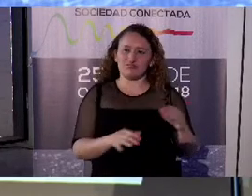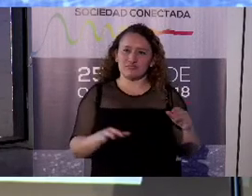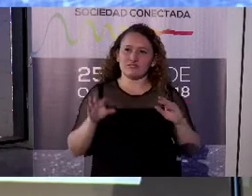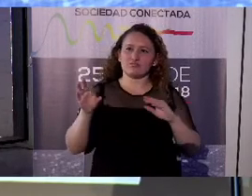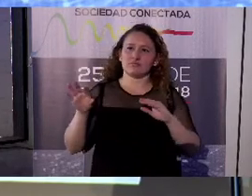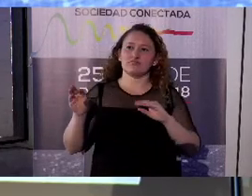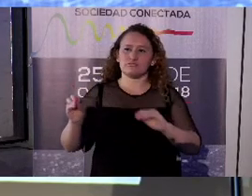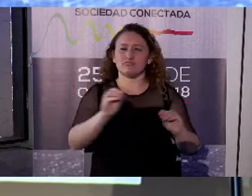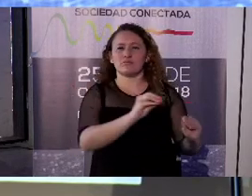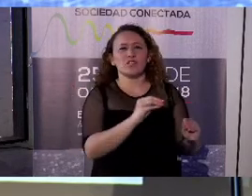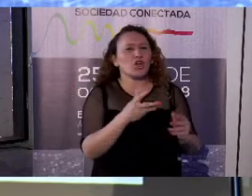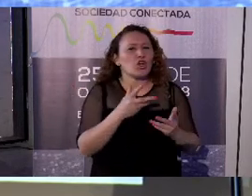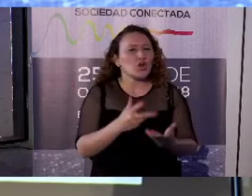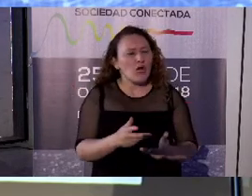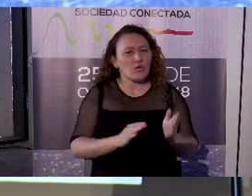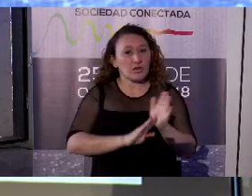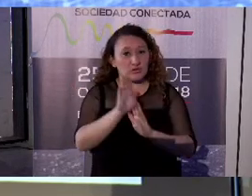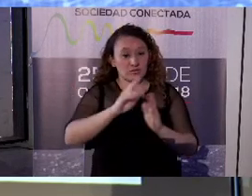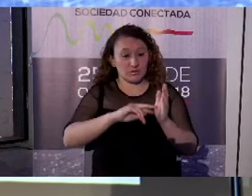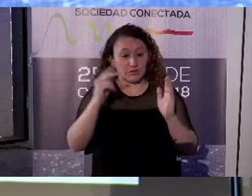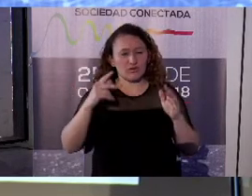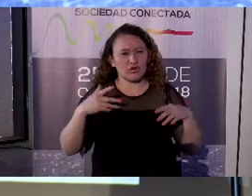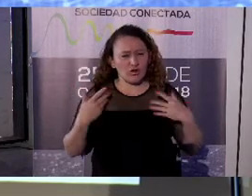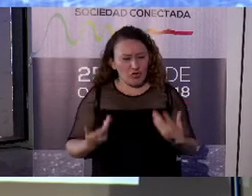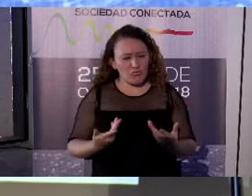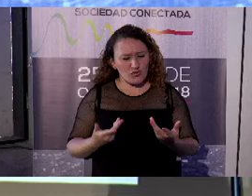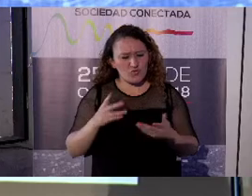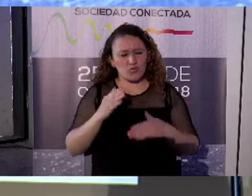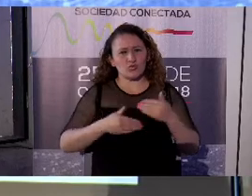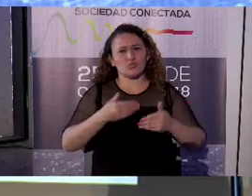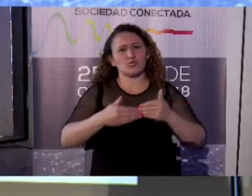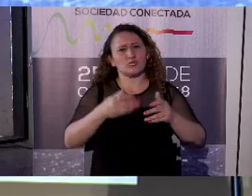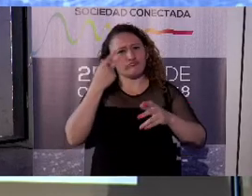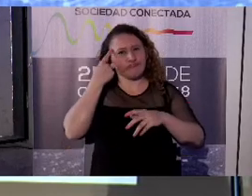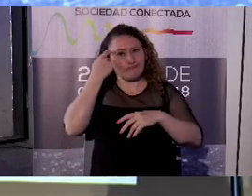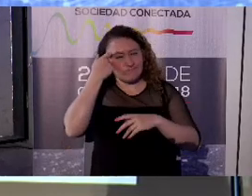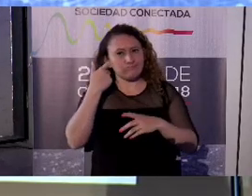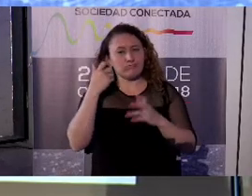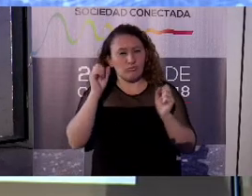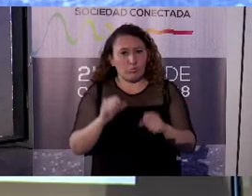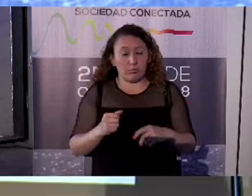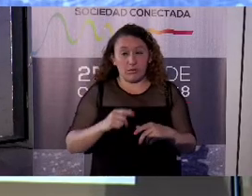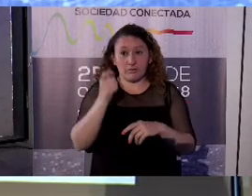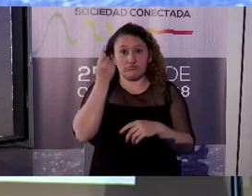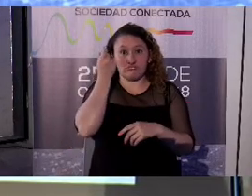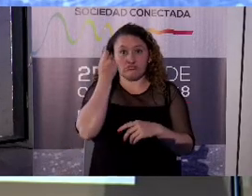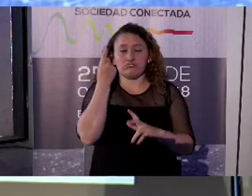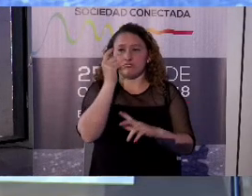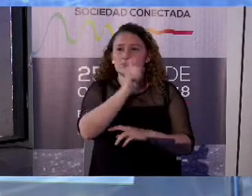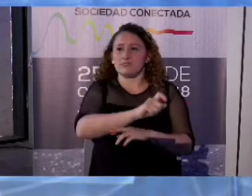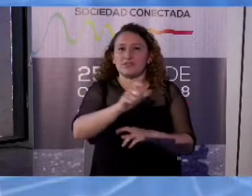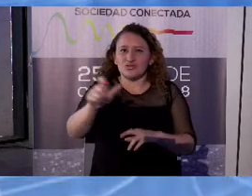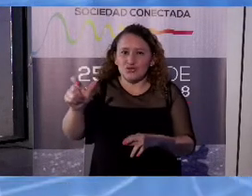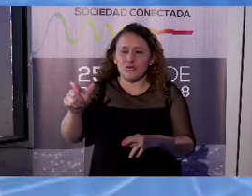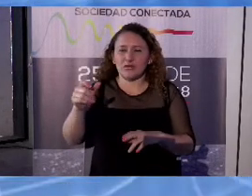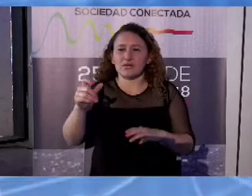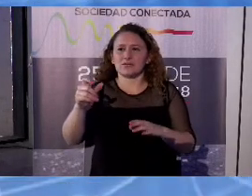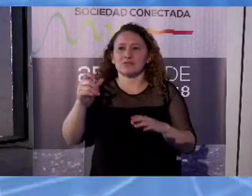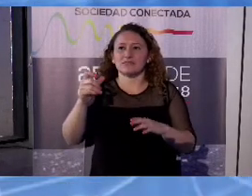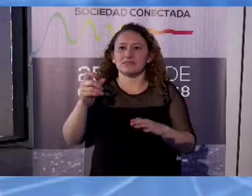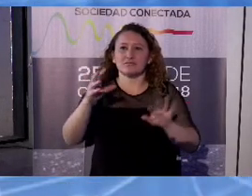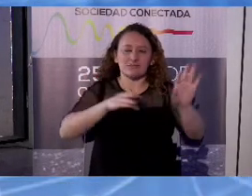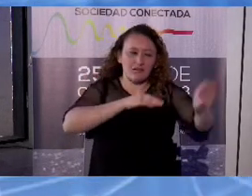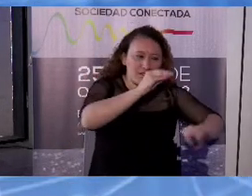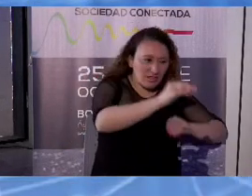estas toda esta este desarrollo tecnológico y como esta como estos retos sean entendidos por los que están generando política